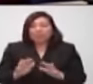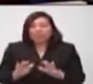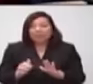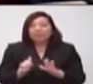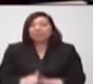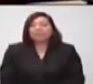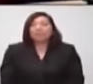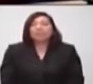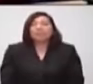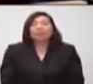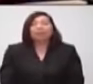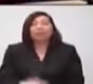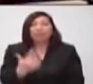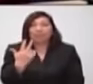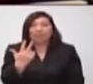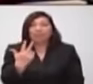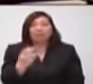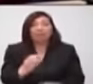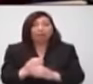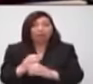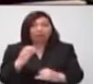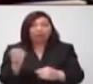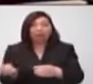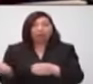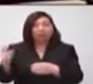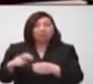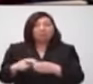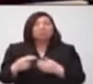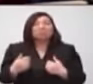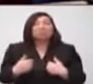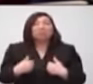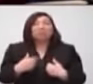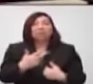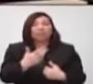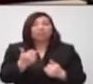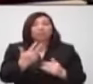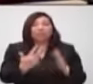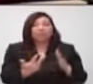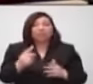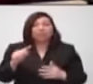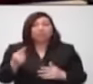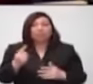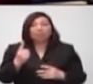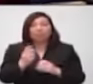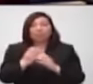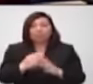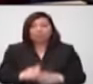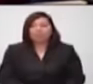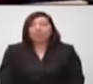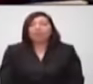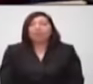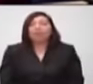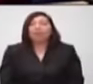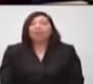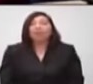2016, con los tres corredores implementados, hemos atendido 313.000 pasajeros al día. ¿Qué